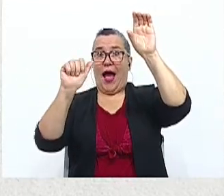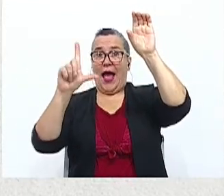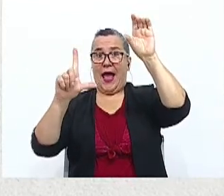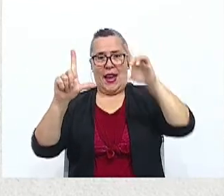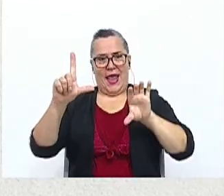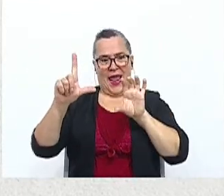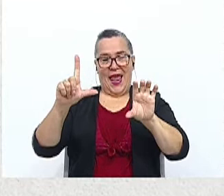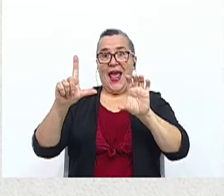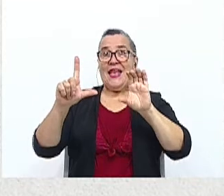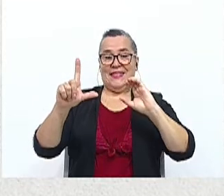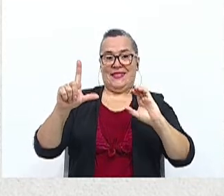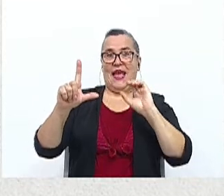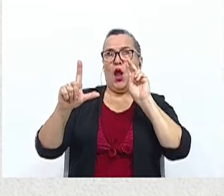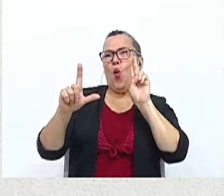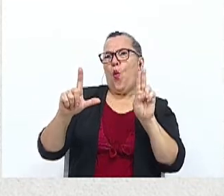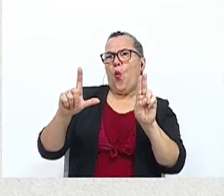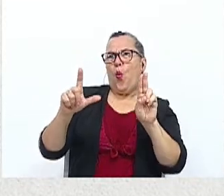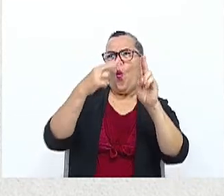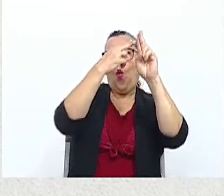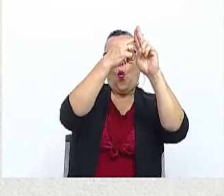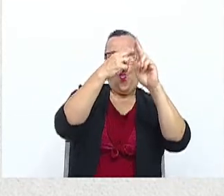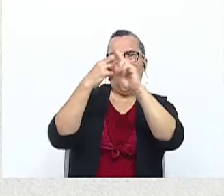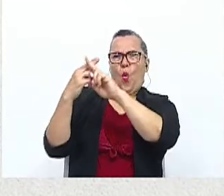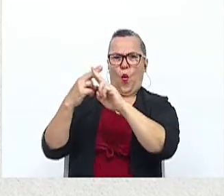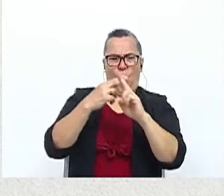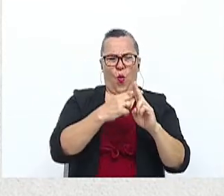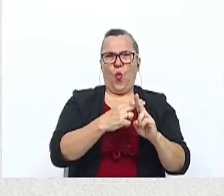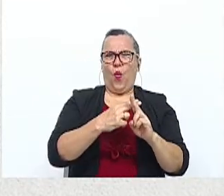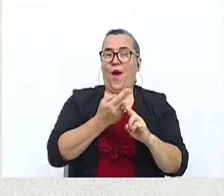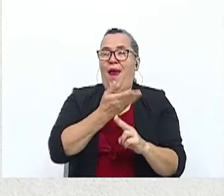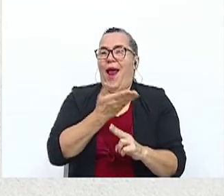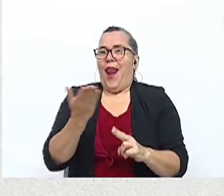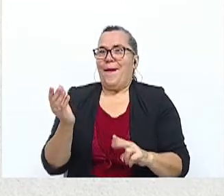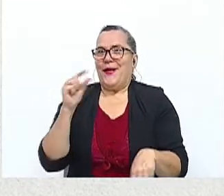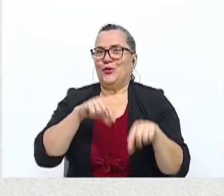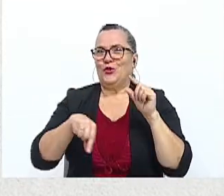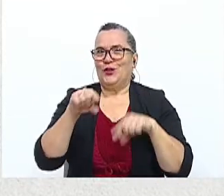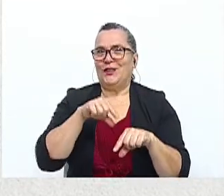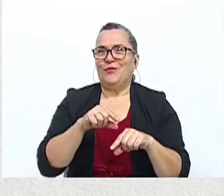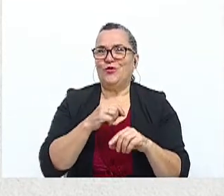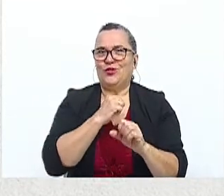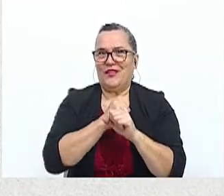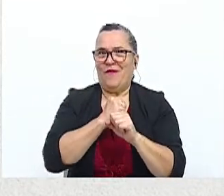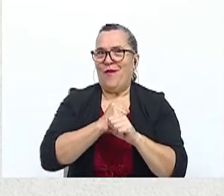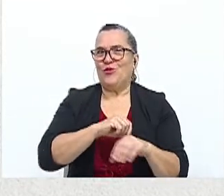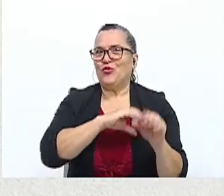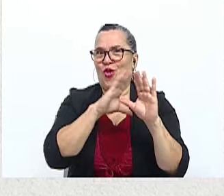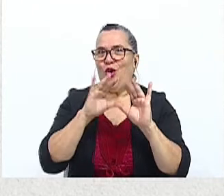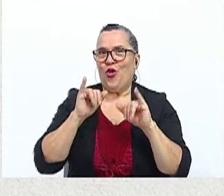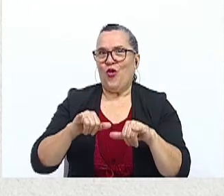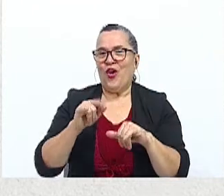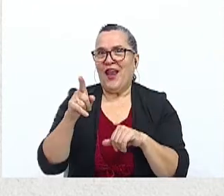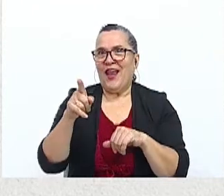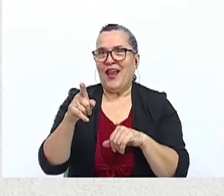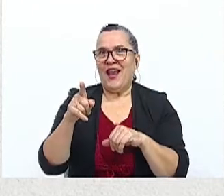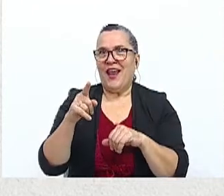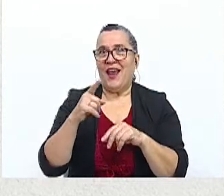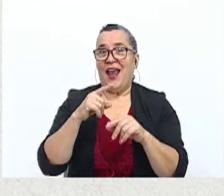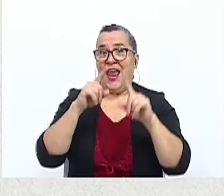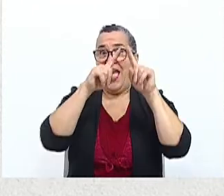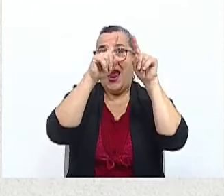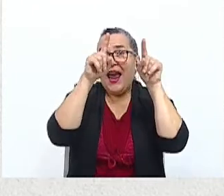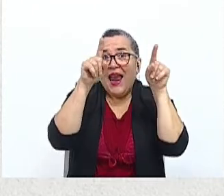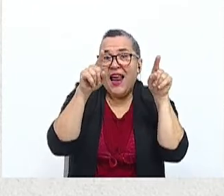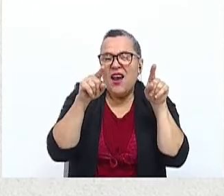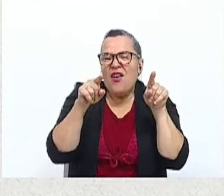tercero, Cu. ¿Cómo se llaman esos elementos químicos? Hoy vamos a estar trabajando con ellos. ¿Cómo se llama el que está en el